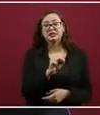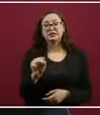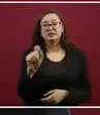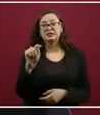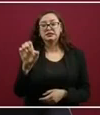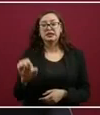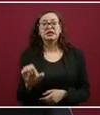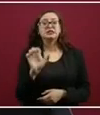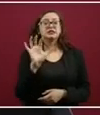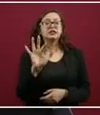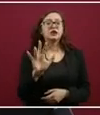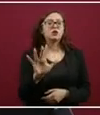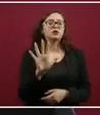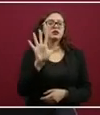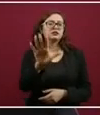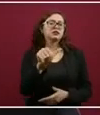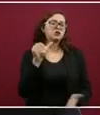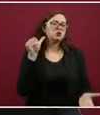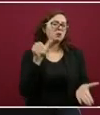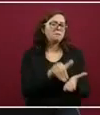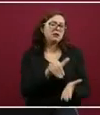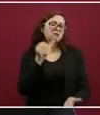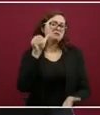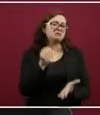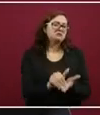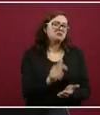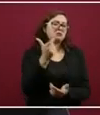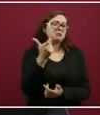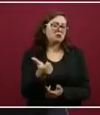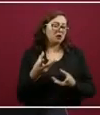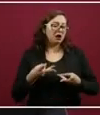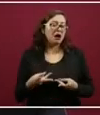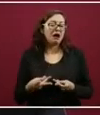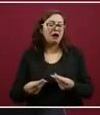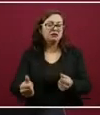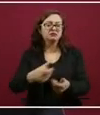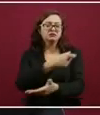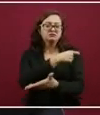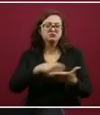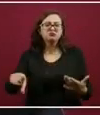55 mil millones de pesos en medicamentos.